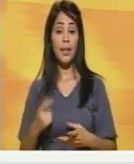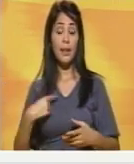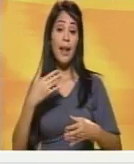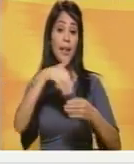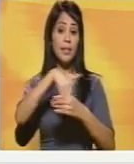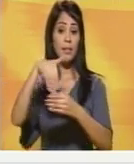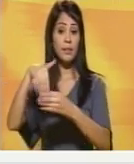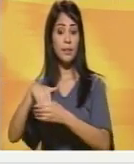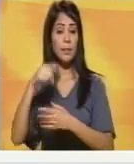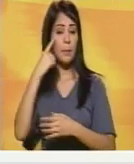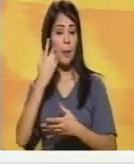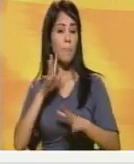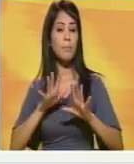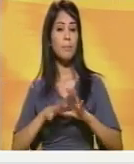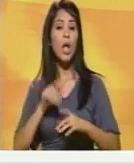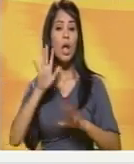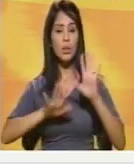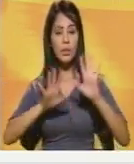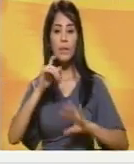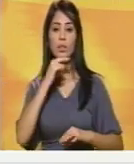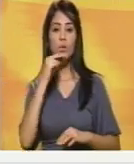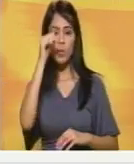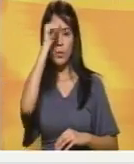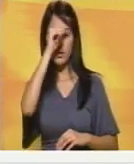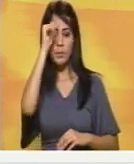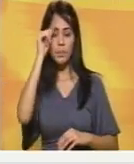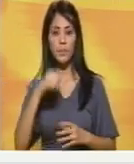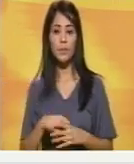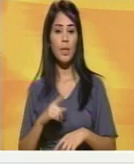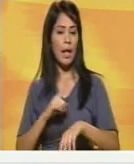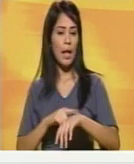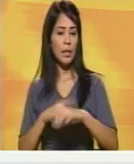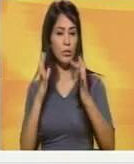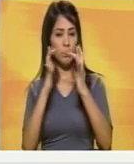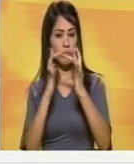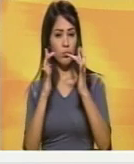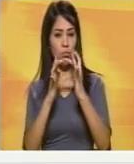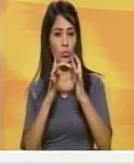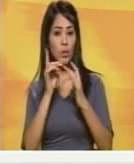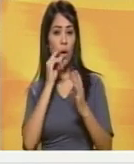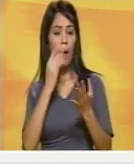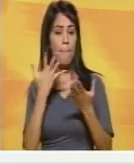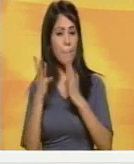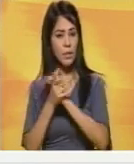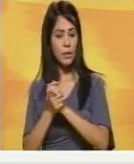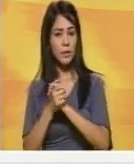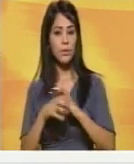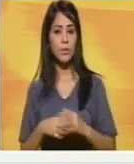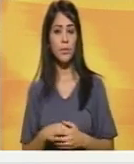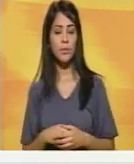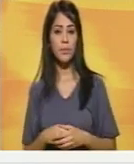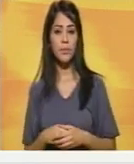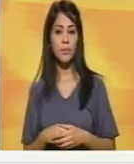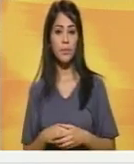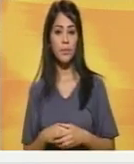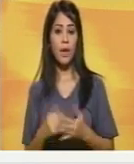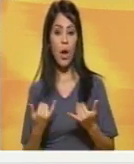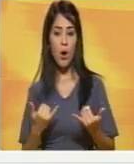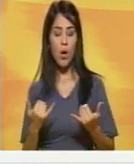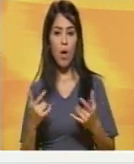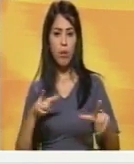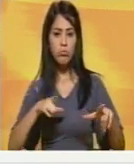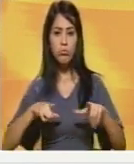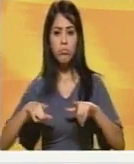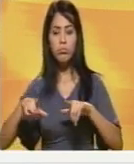regionales previstas para el próximo domingo 15 de octubre. A esta hora hacemos un contacto con nuestro compañero José Leonardo Nava. Él está en la vereda del lago